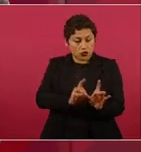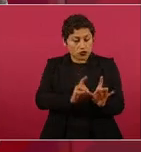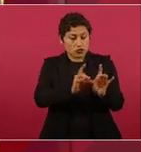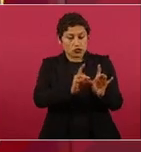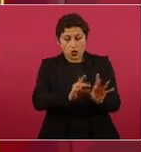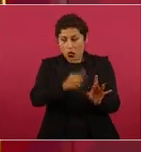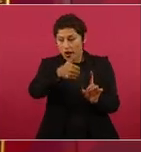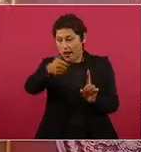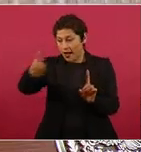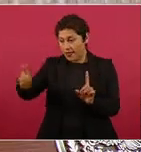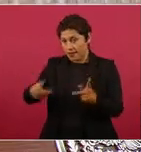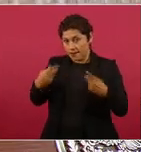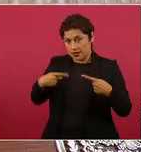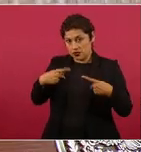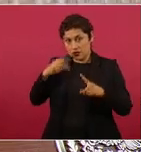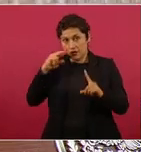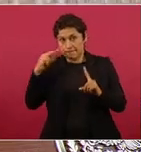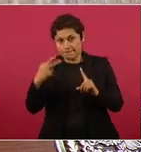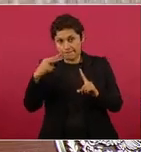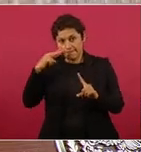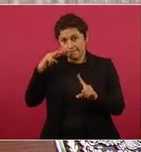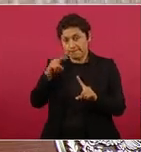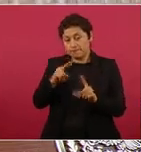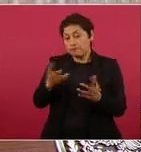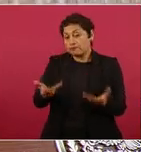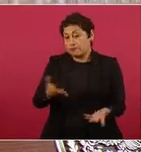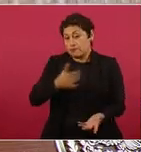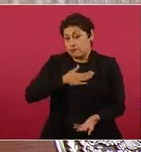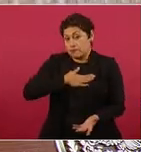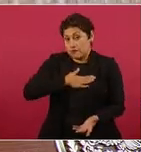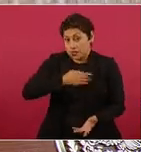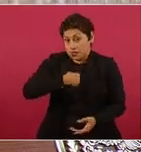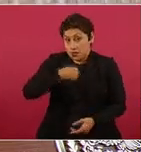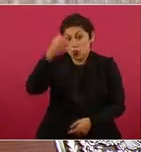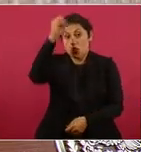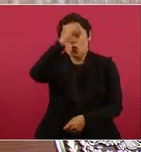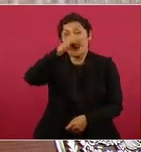Yo tengo mi valoración de cómo